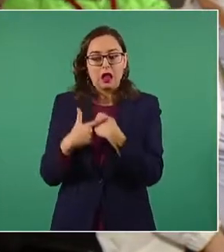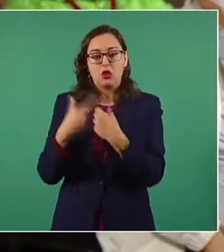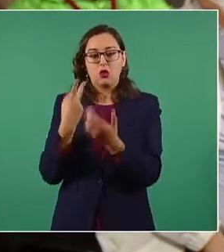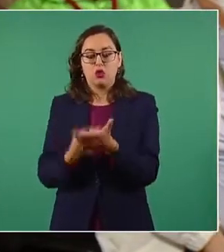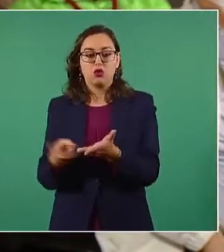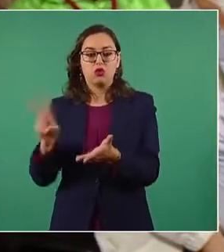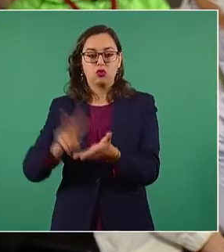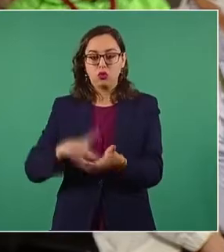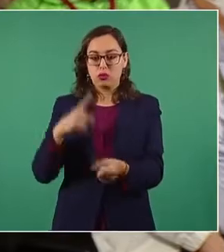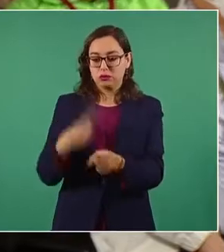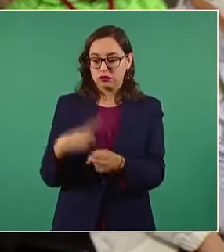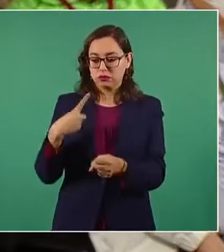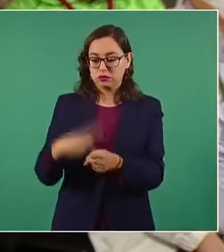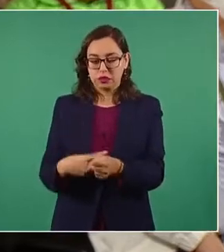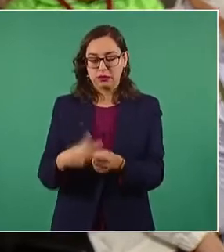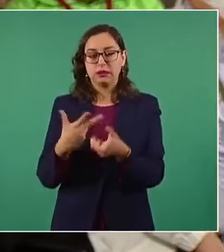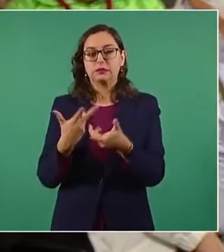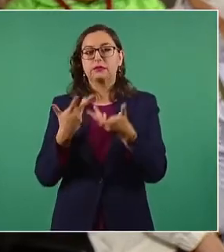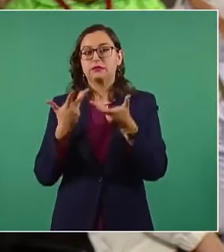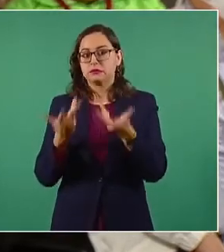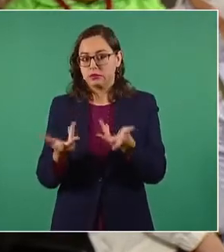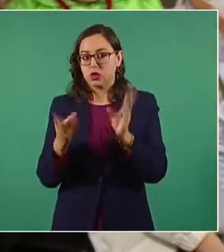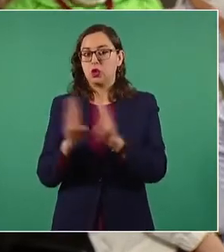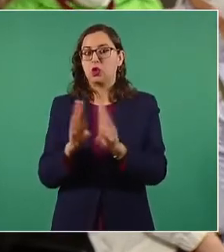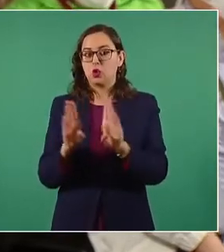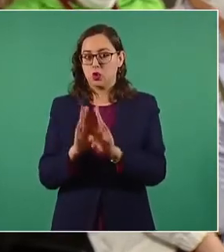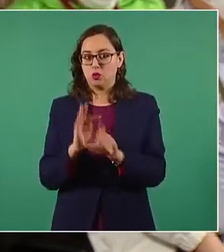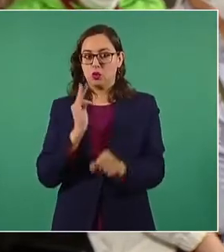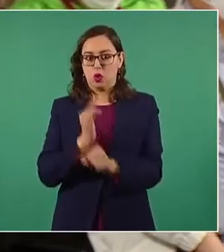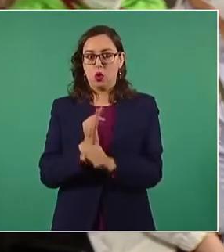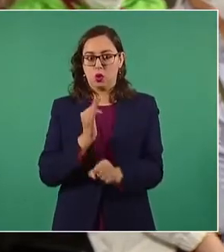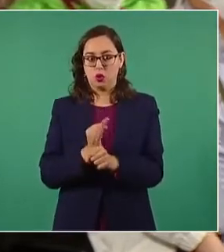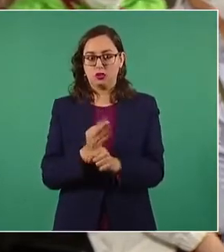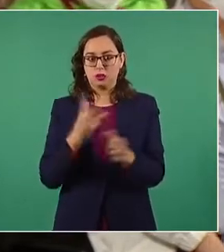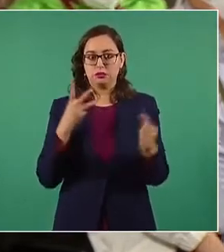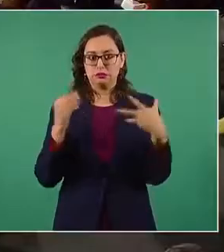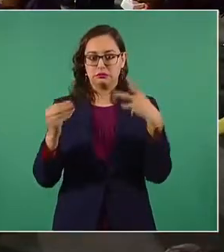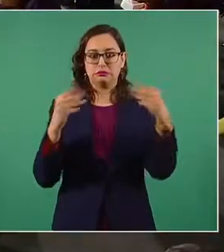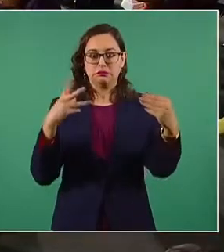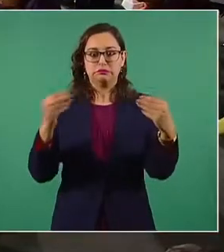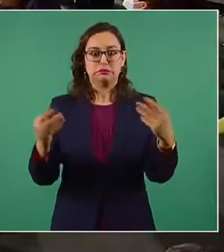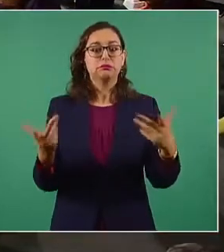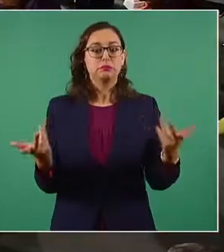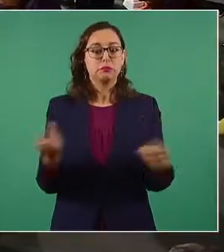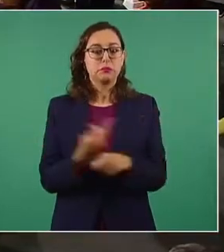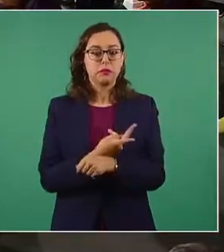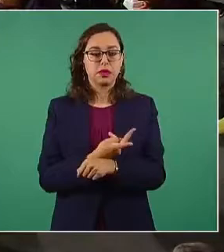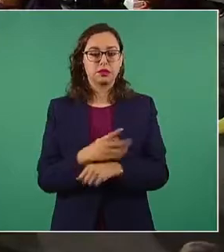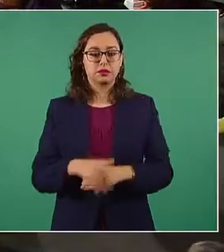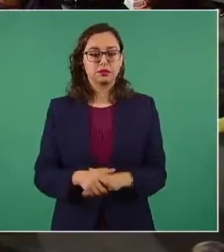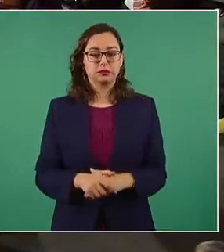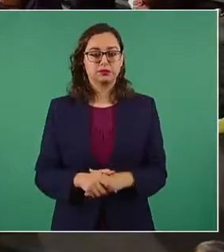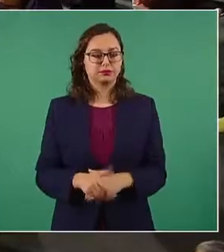enfermedad, algo respecto a ahorita como está la pandemia. A ver